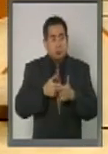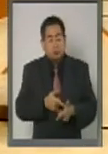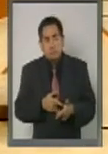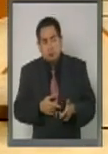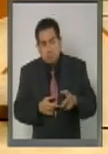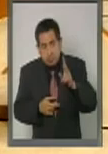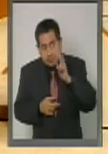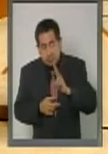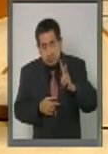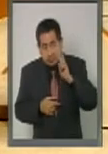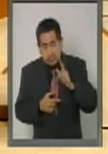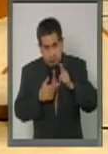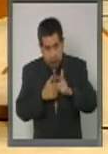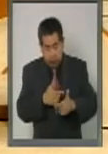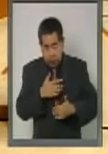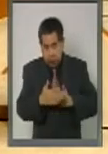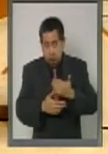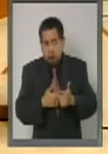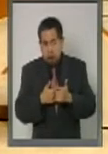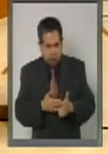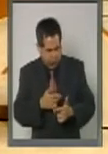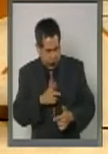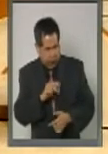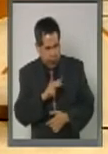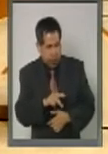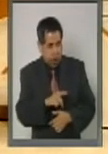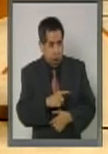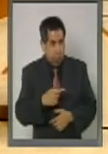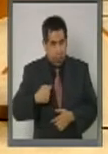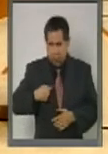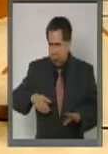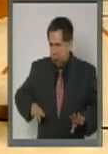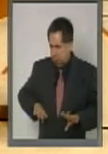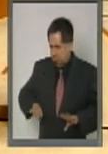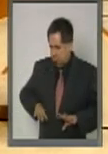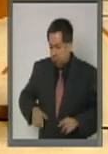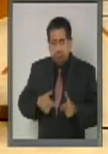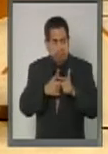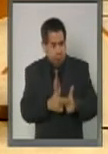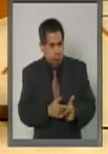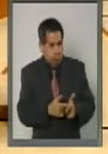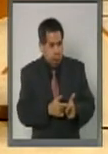este proceso y en este tratado si así conviene al interés nacional.